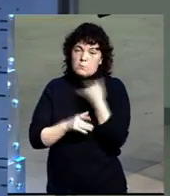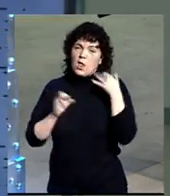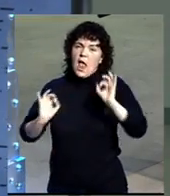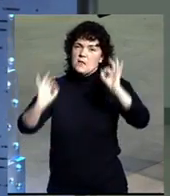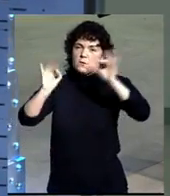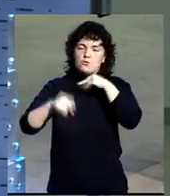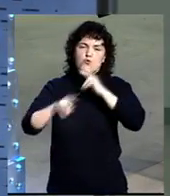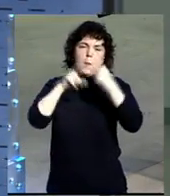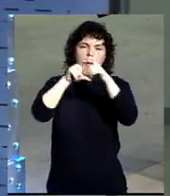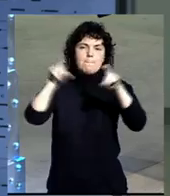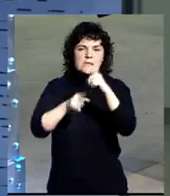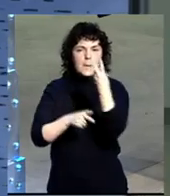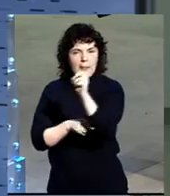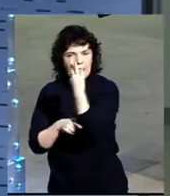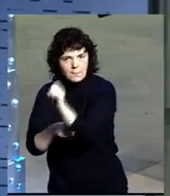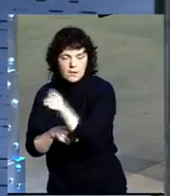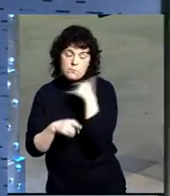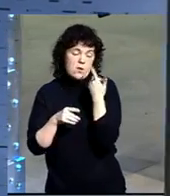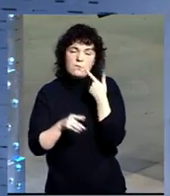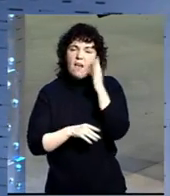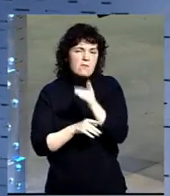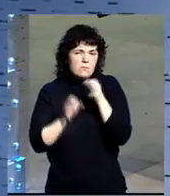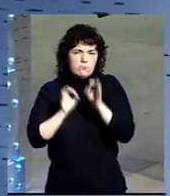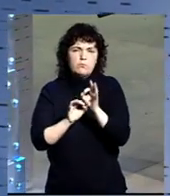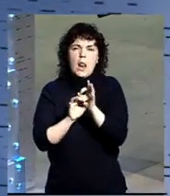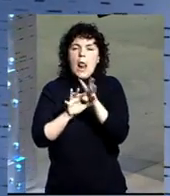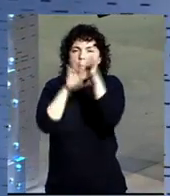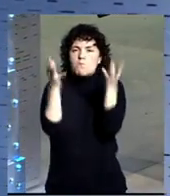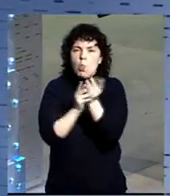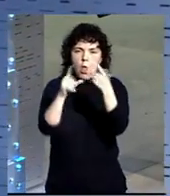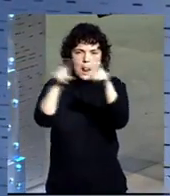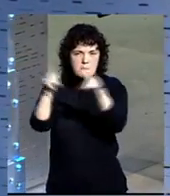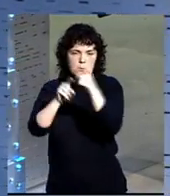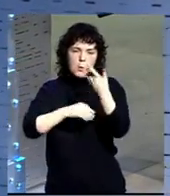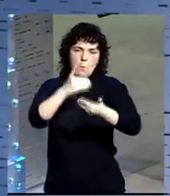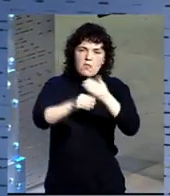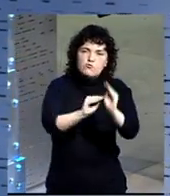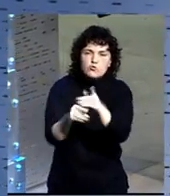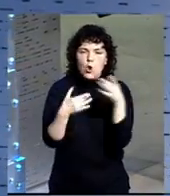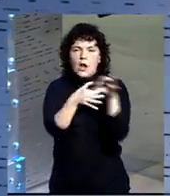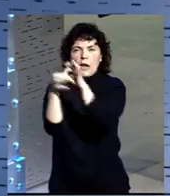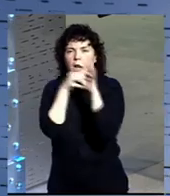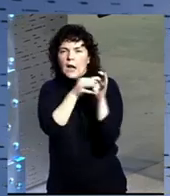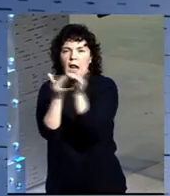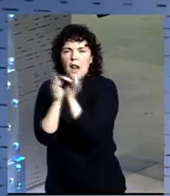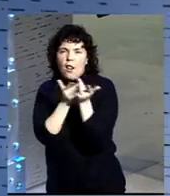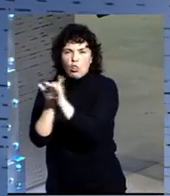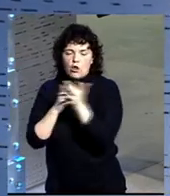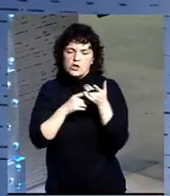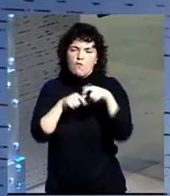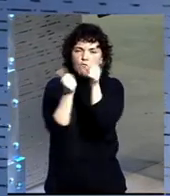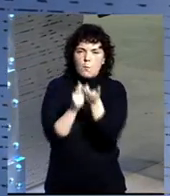Empresa 2020, pues al mundo empresarial, ¿no? En sus procesos, en sus relaciones, en su forma de hacer los negocios,